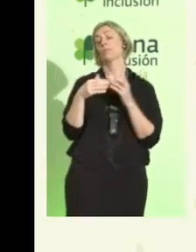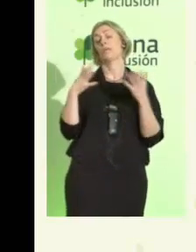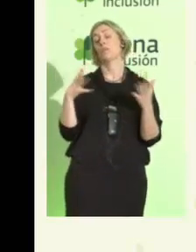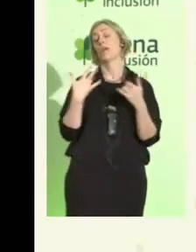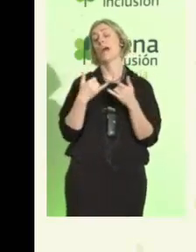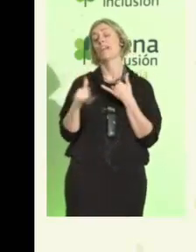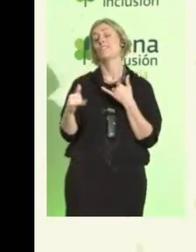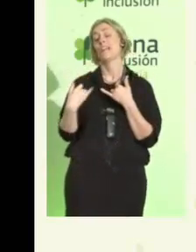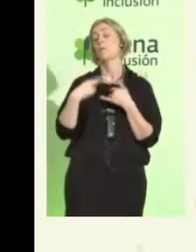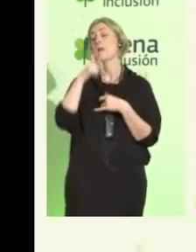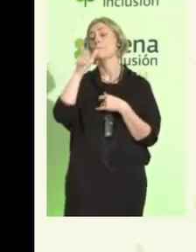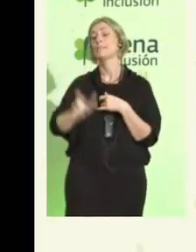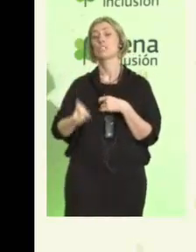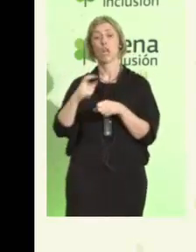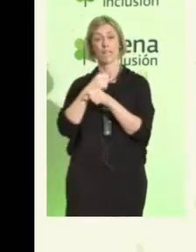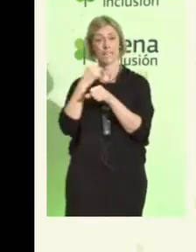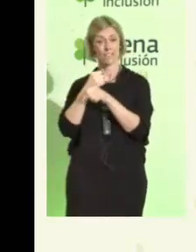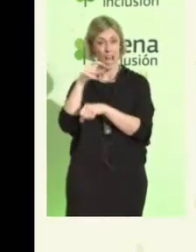dijo